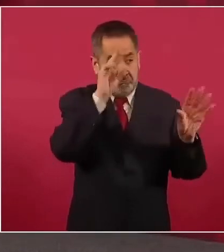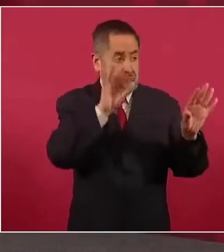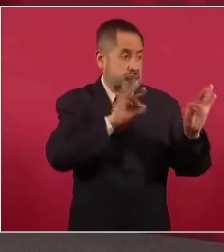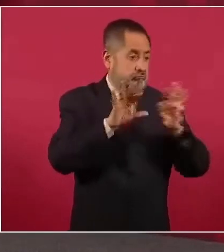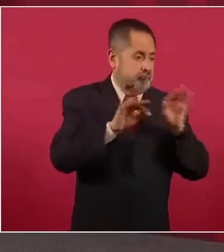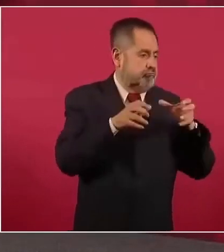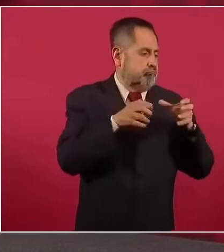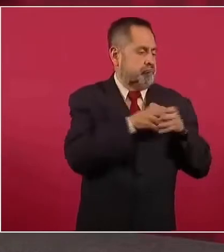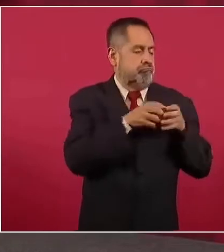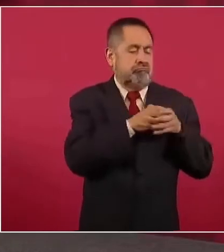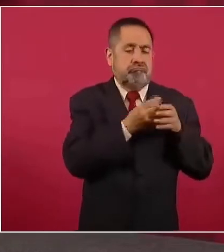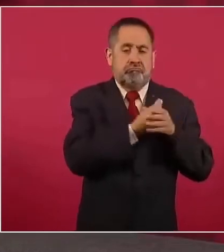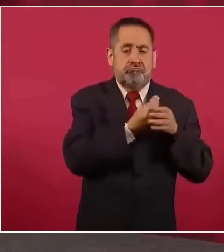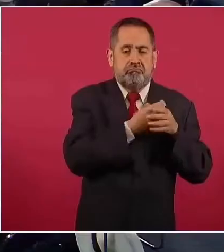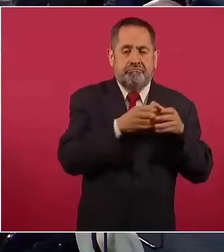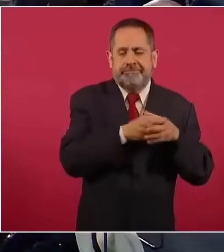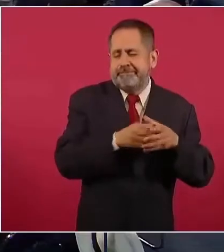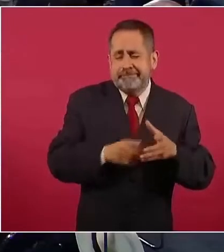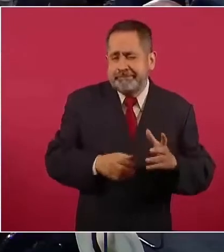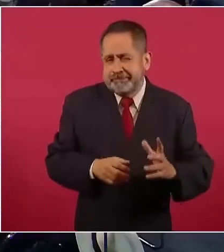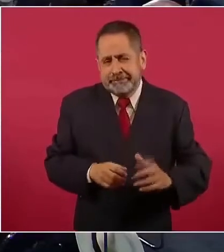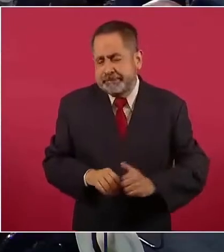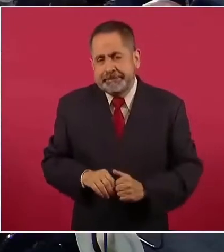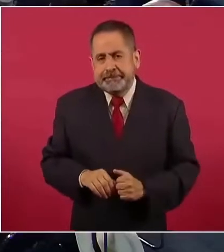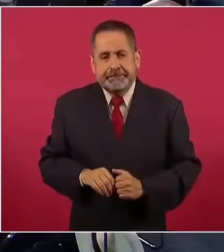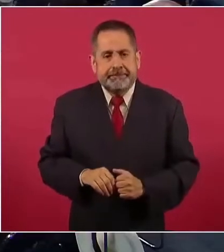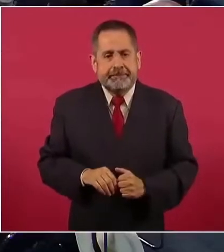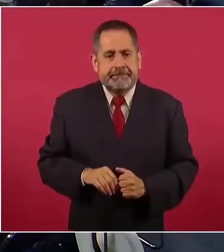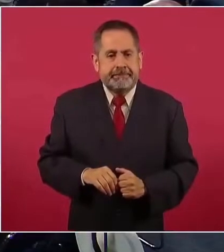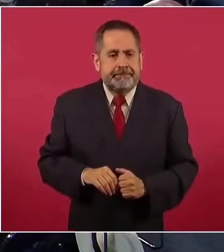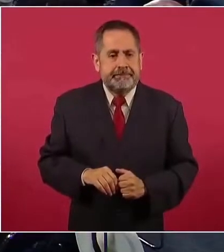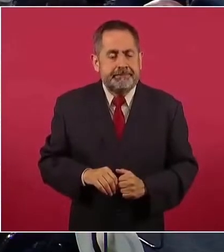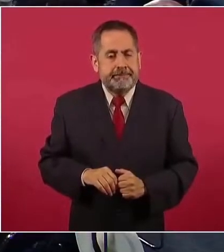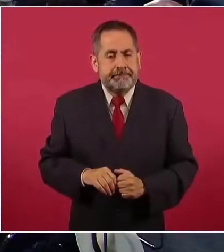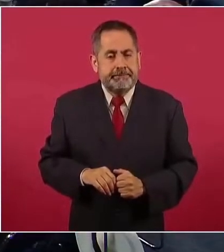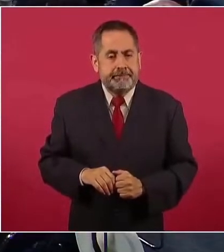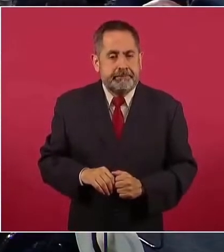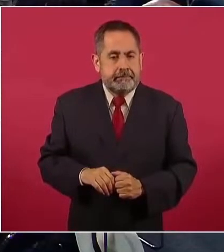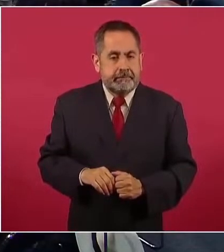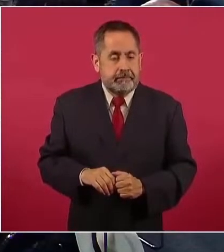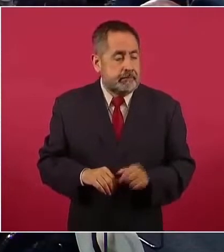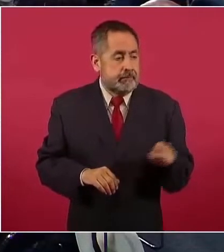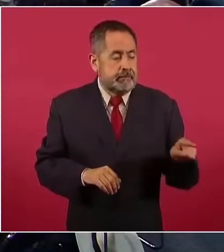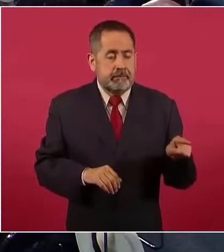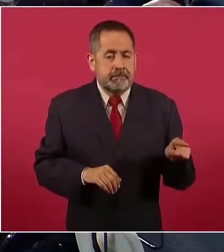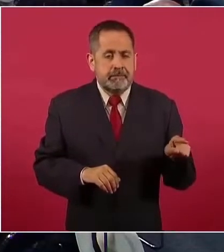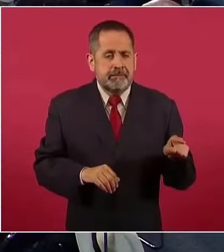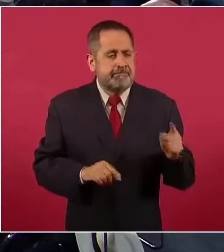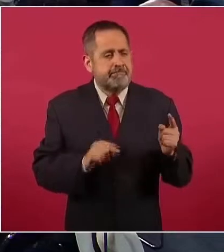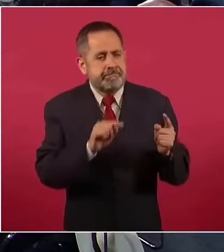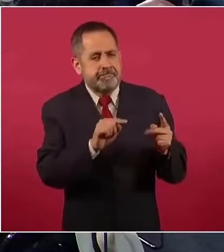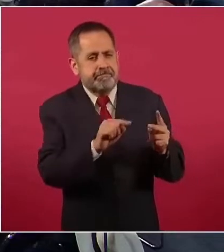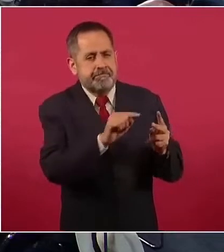de todos los que